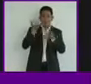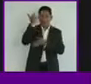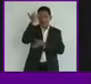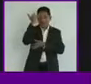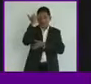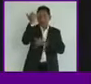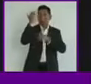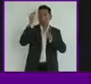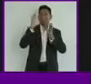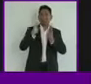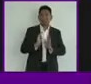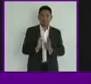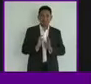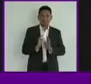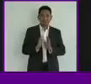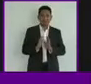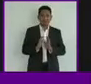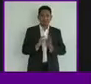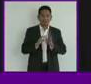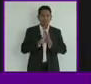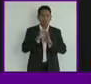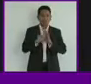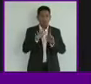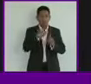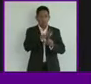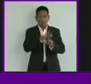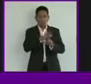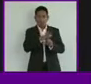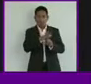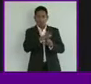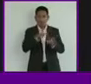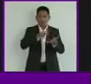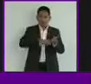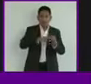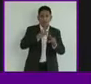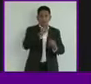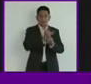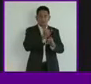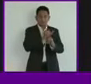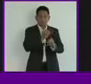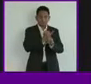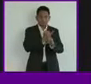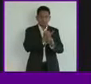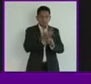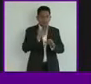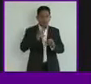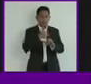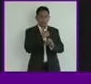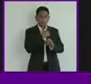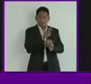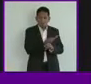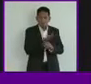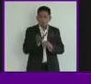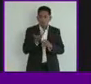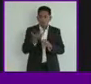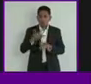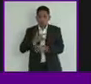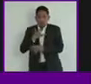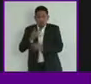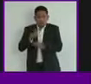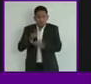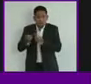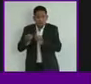Irving Jair, no existiría el ciberacoso, Irving, no sé si coincidas, porque estaríamos asumiendo que somos parte de una sociedad y que si